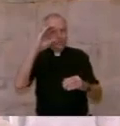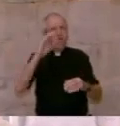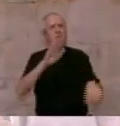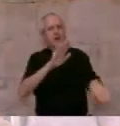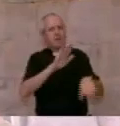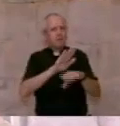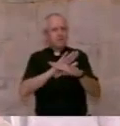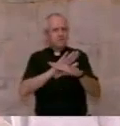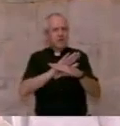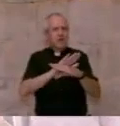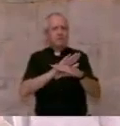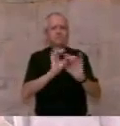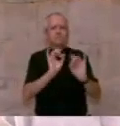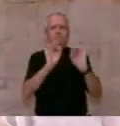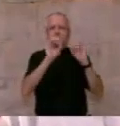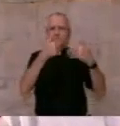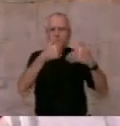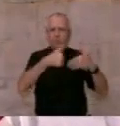marchar,